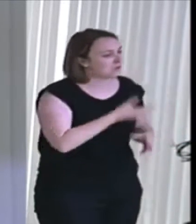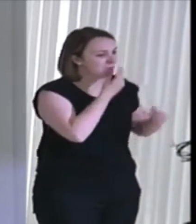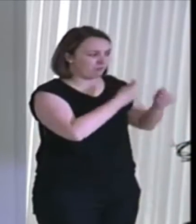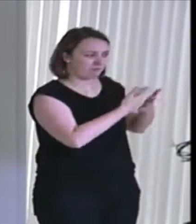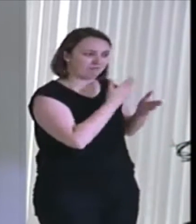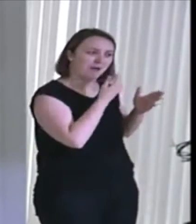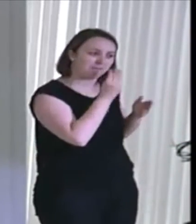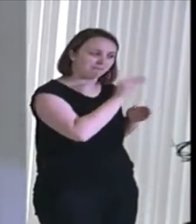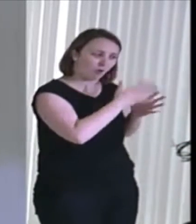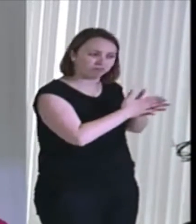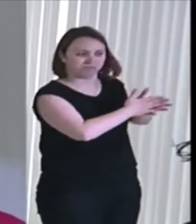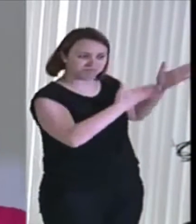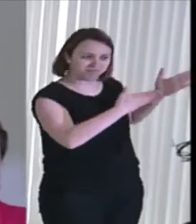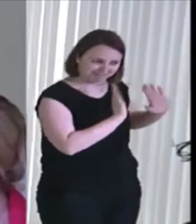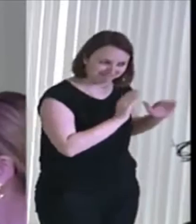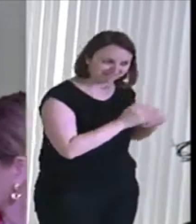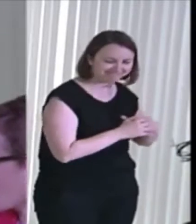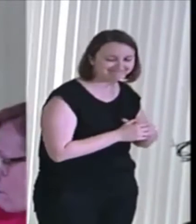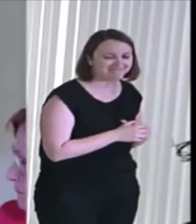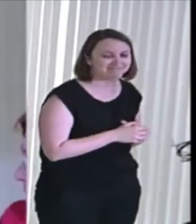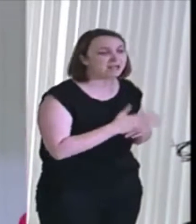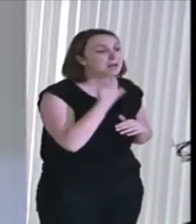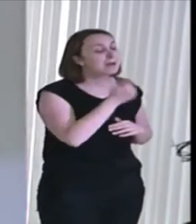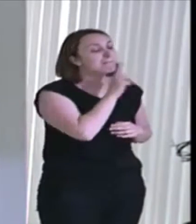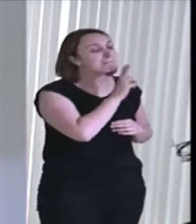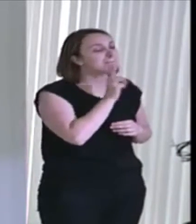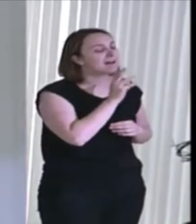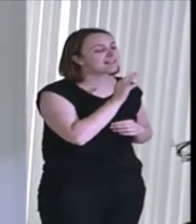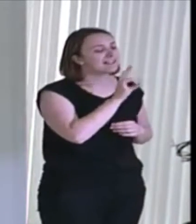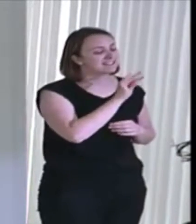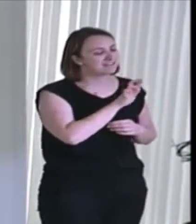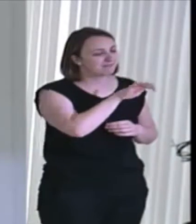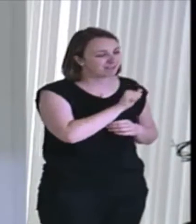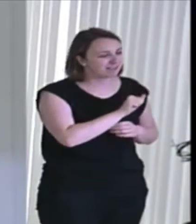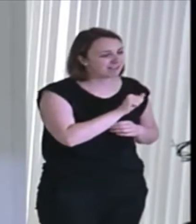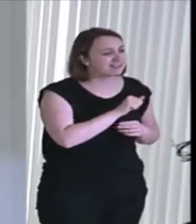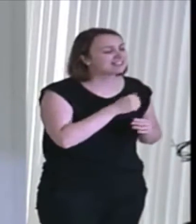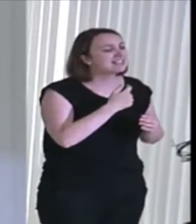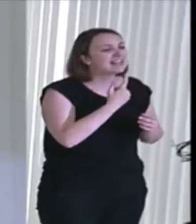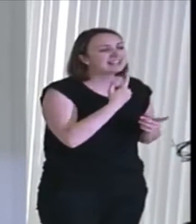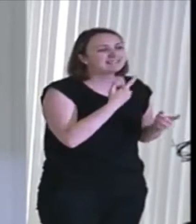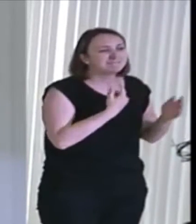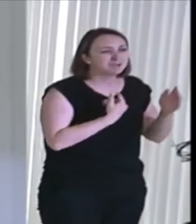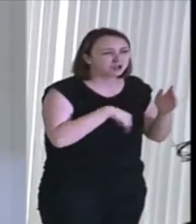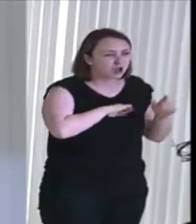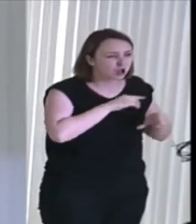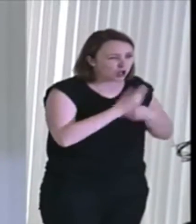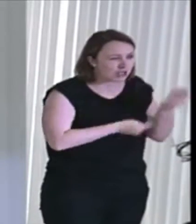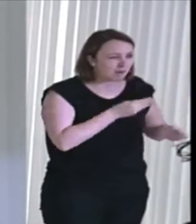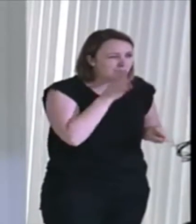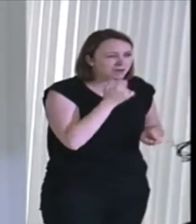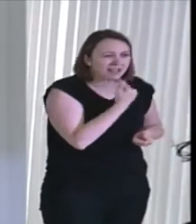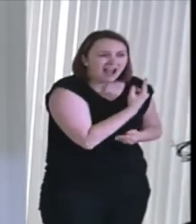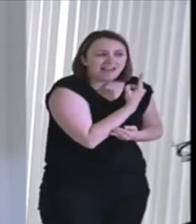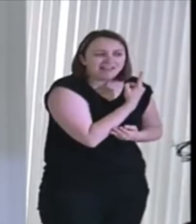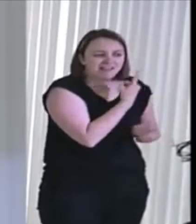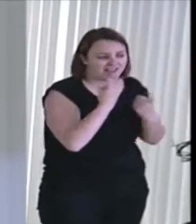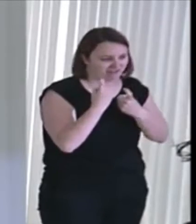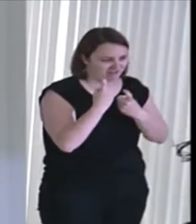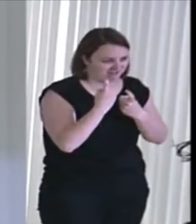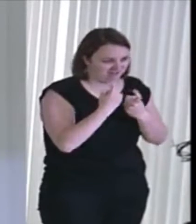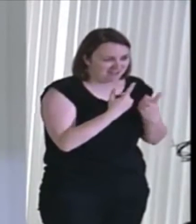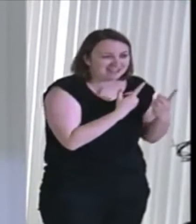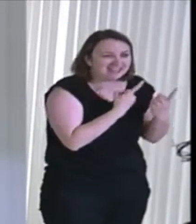pregunta, porque, a ver, Madresfera nace como una necesidad de